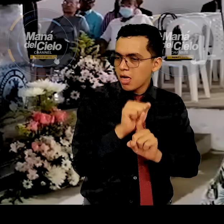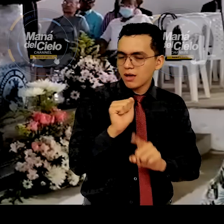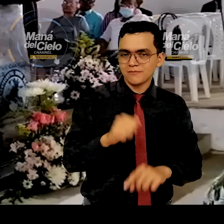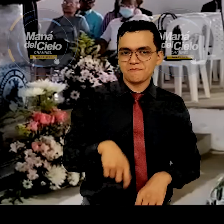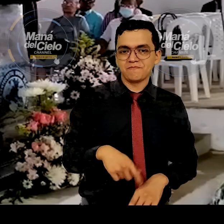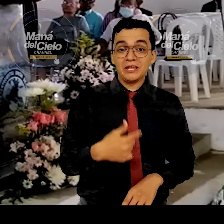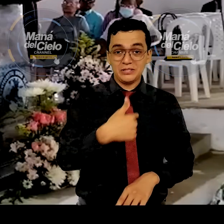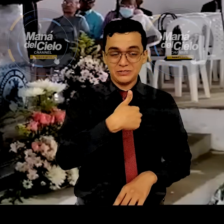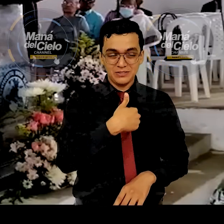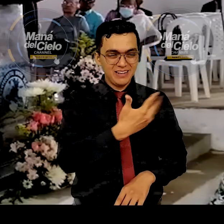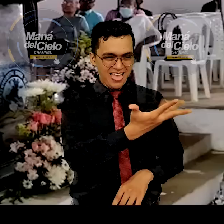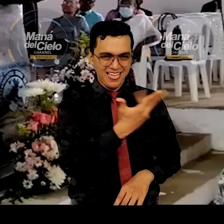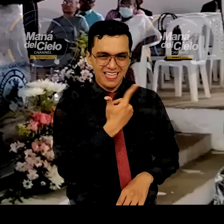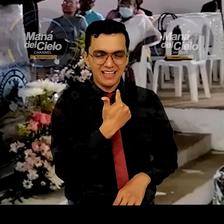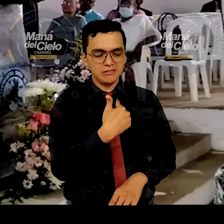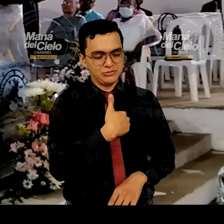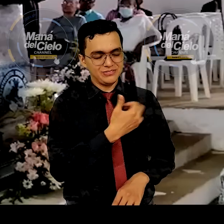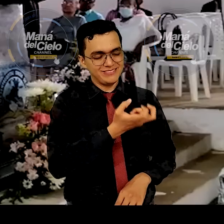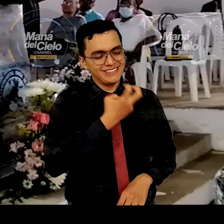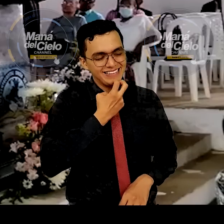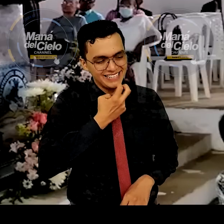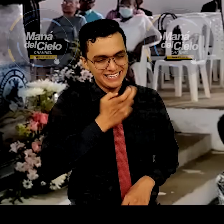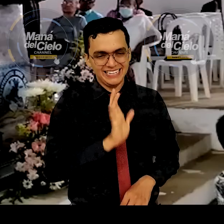Yo me eché a reír.